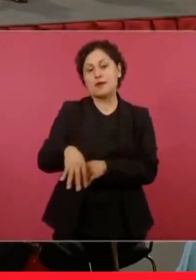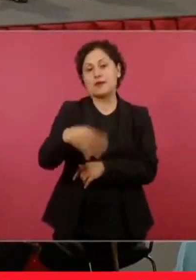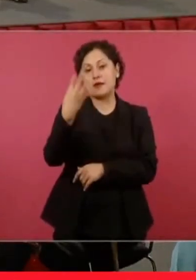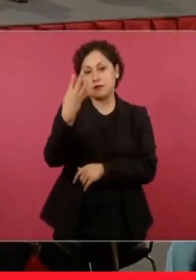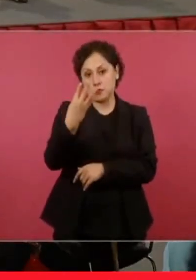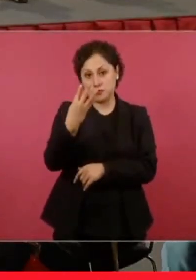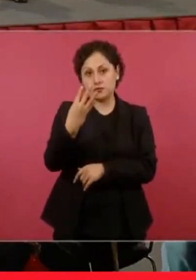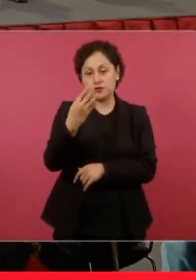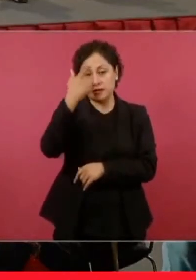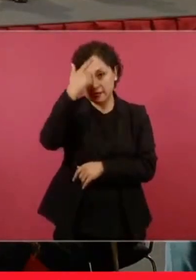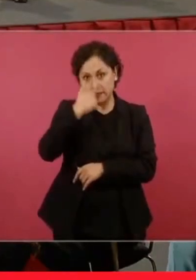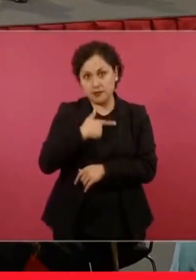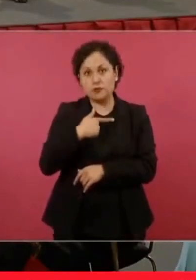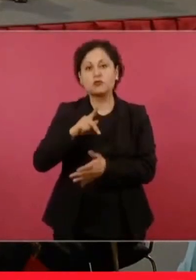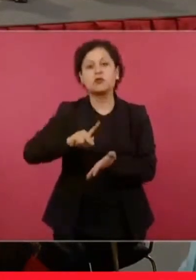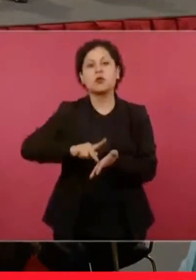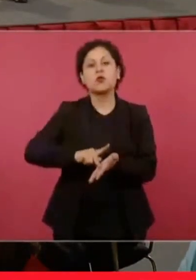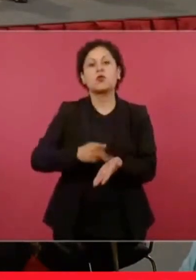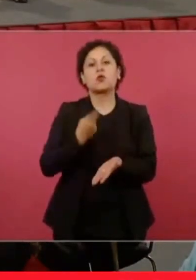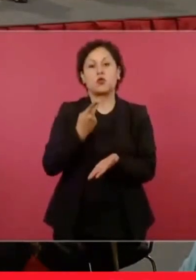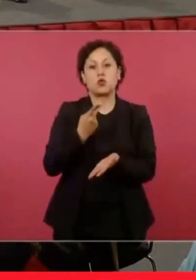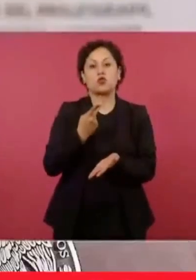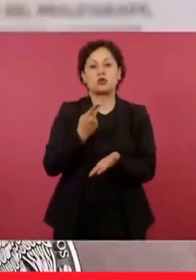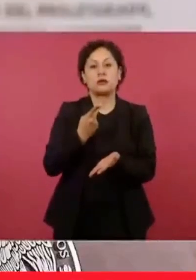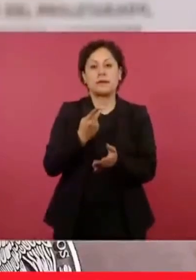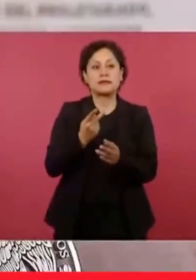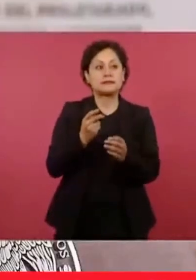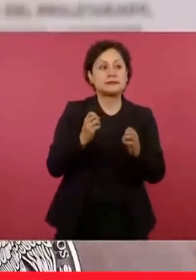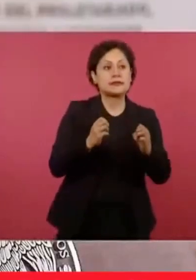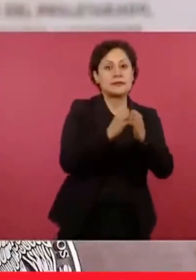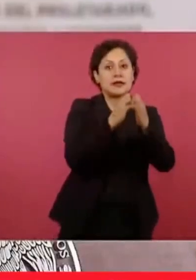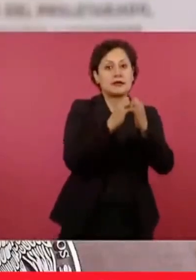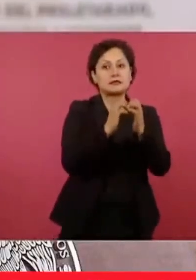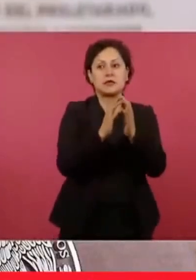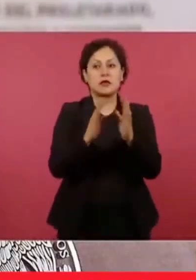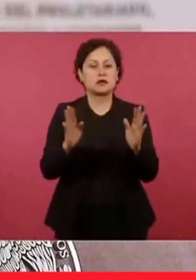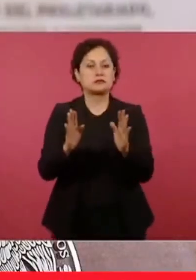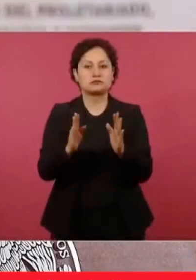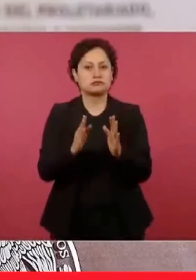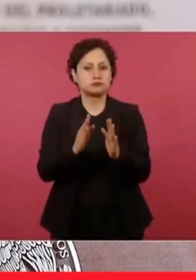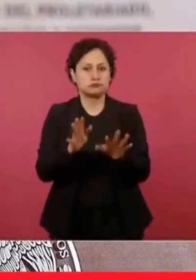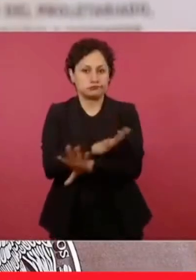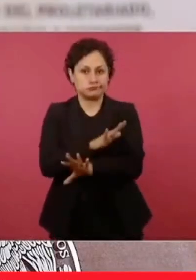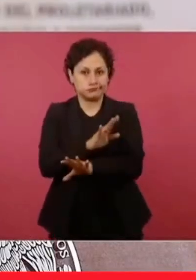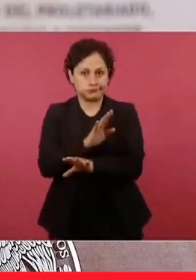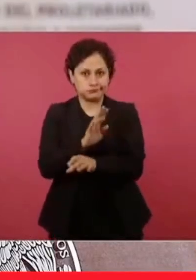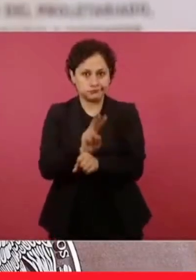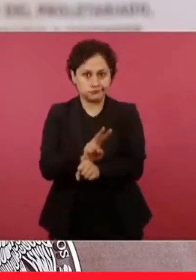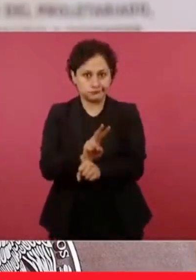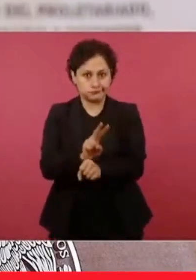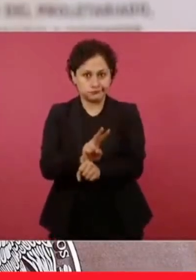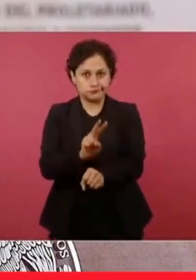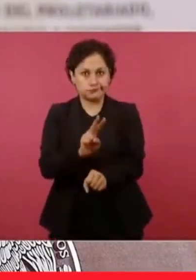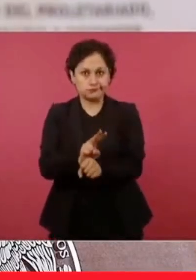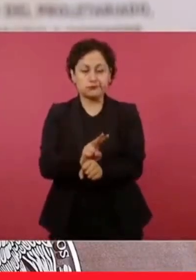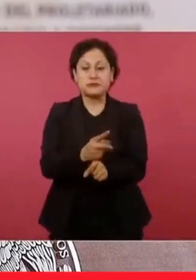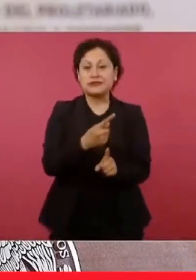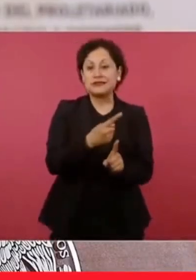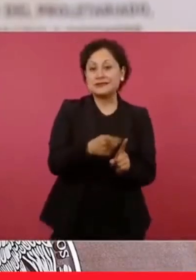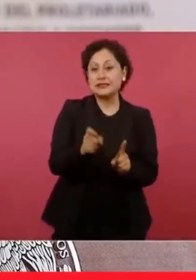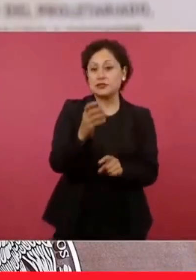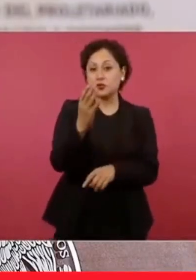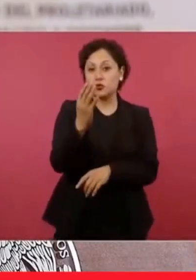estado operativo de emergencia a estado operativo de alerta. Duró 109 minutos en diferentes ocasiones